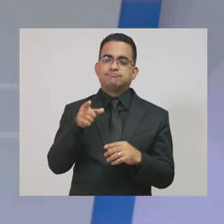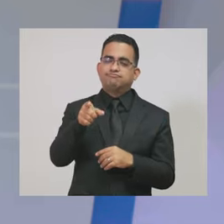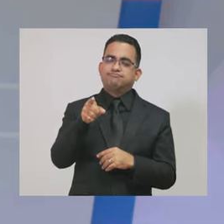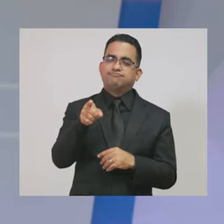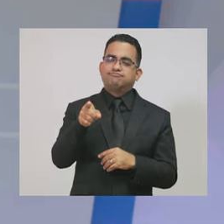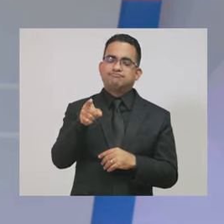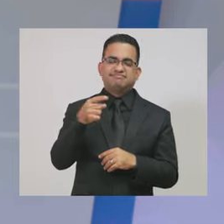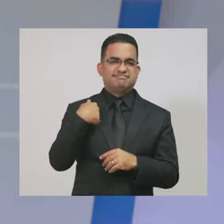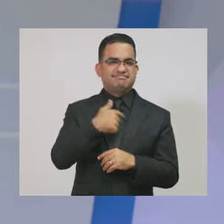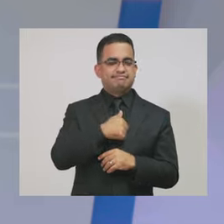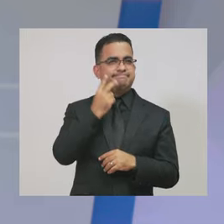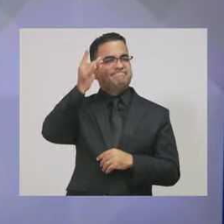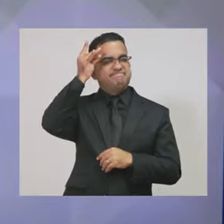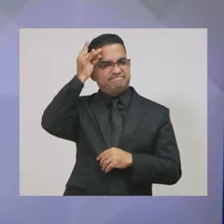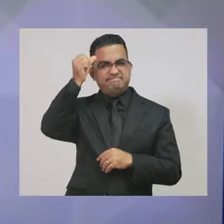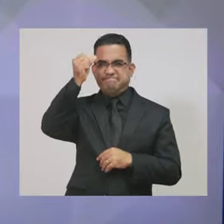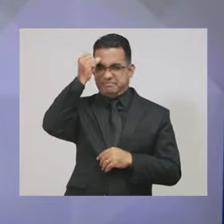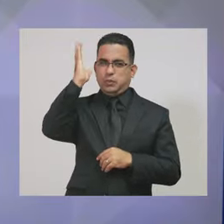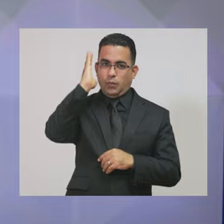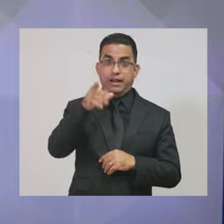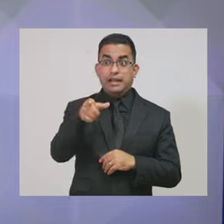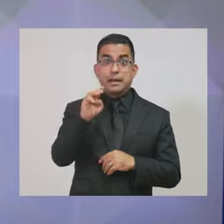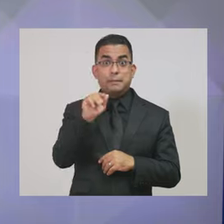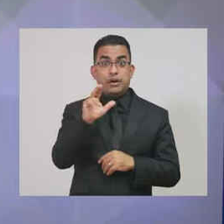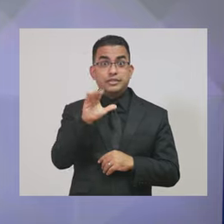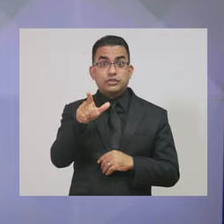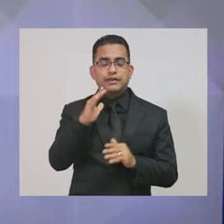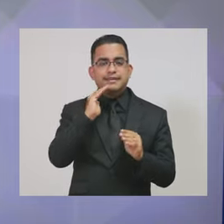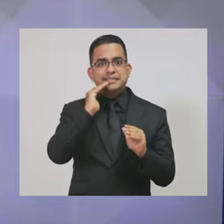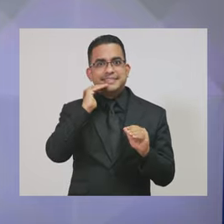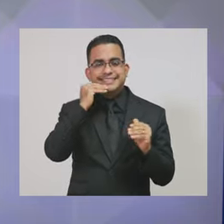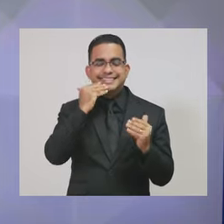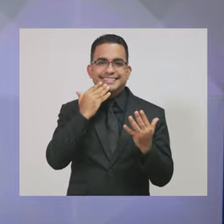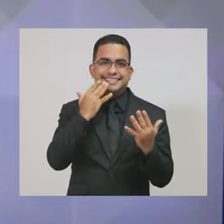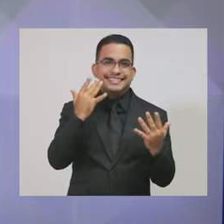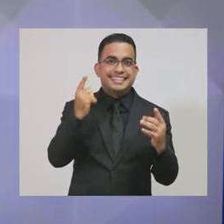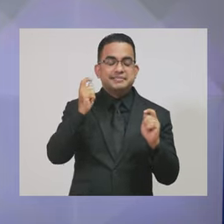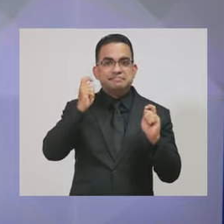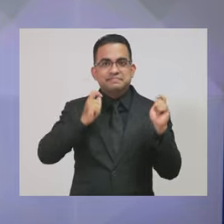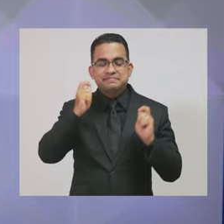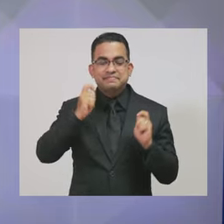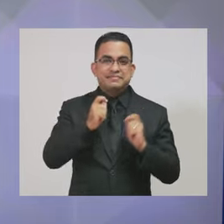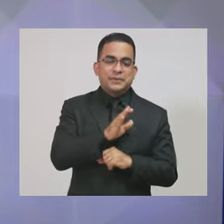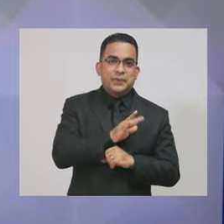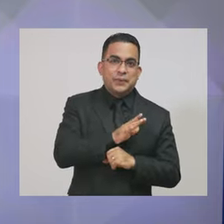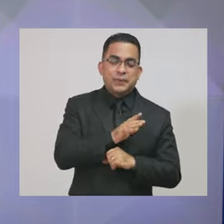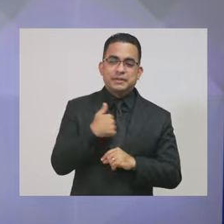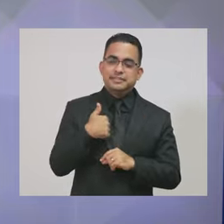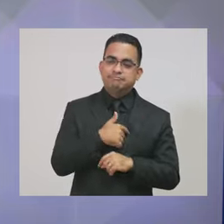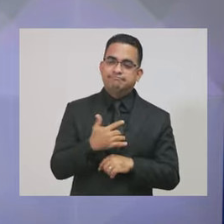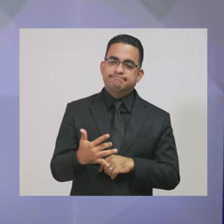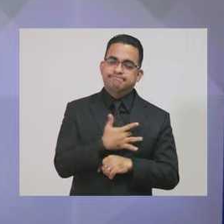es que fue una persona que dejó huellas mauricio con una sonrisa nos marcó con gestos sencillos nos marcó